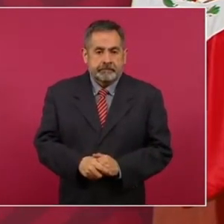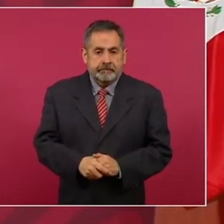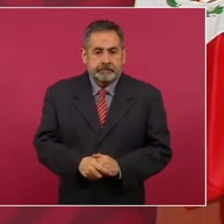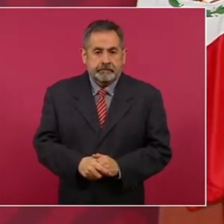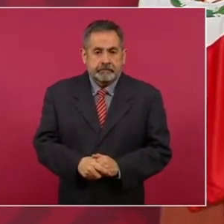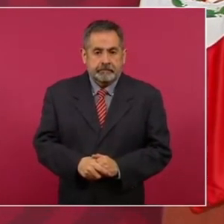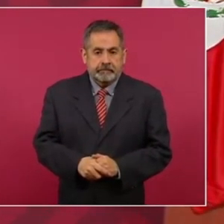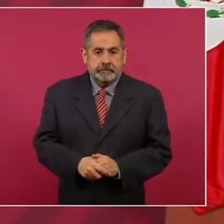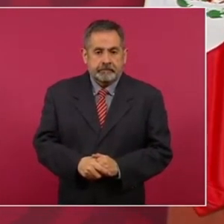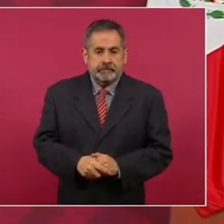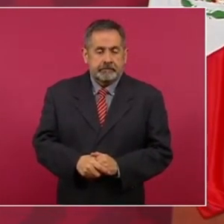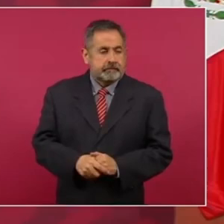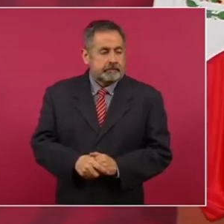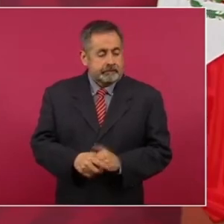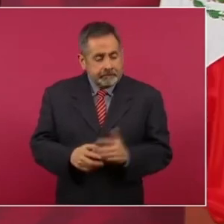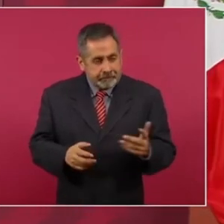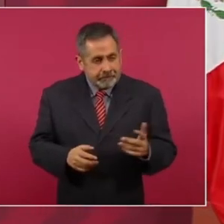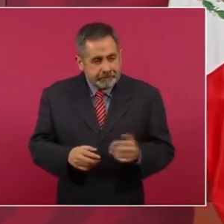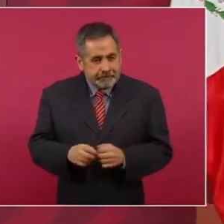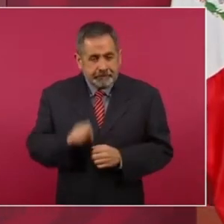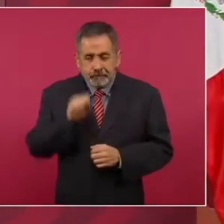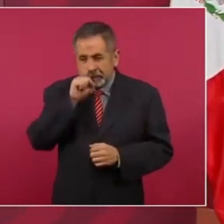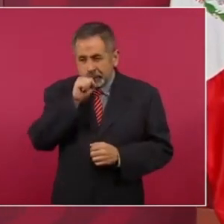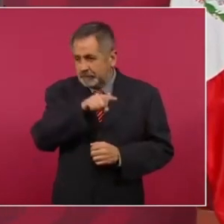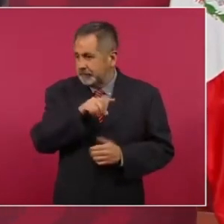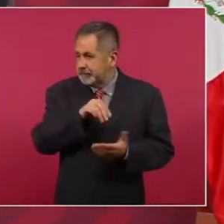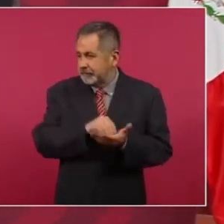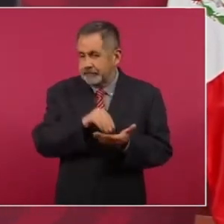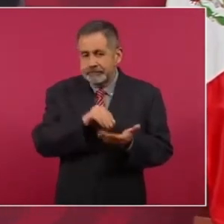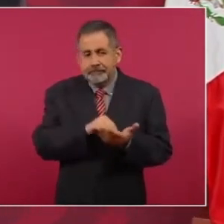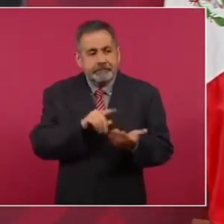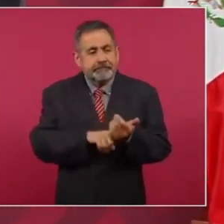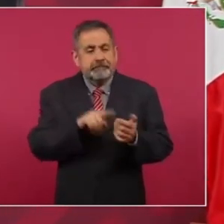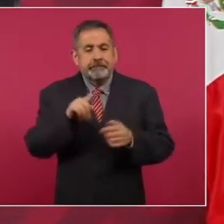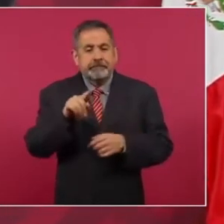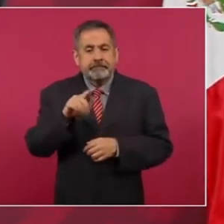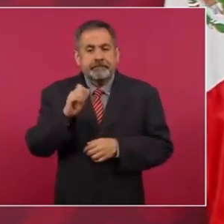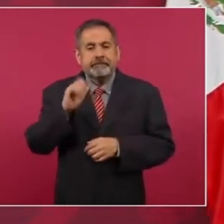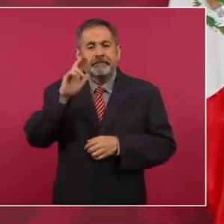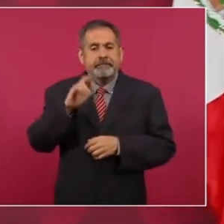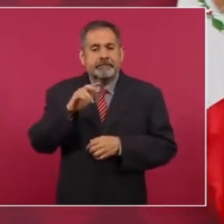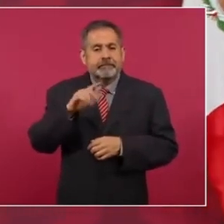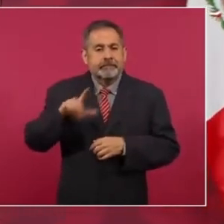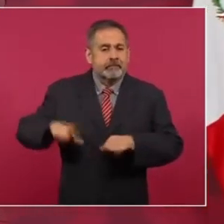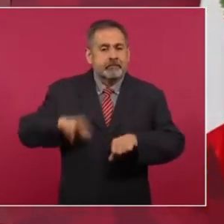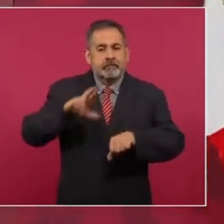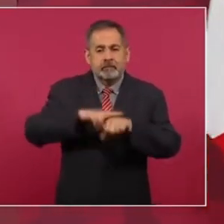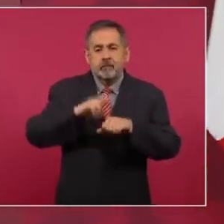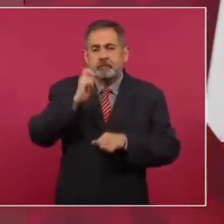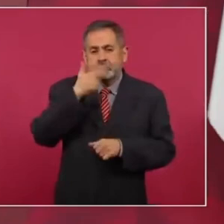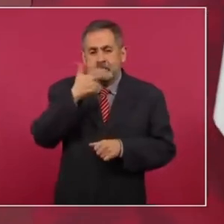Y ahí está vivo todavía el que era ese gobernador de Chihuahua,